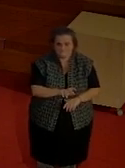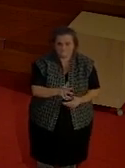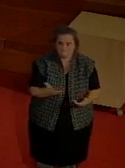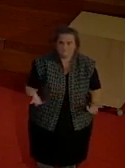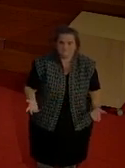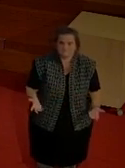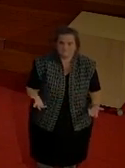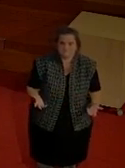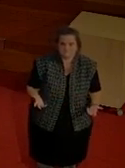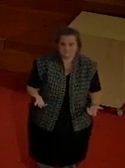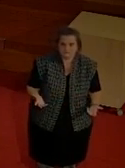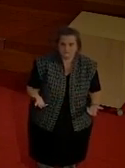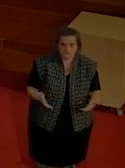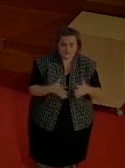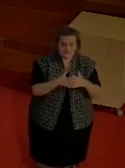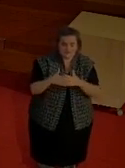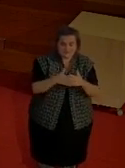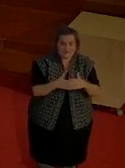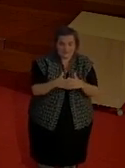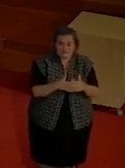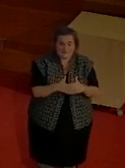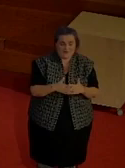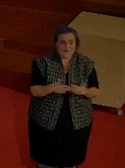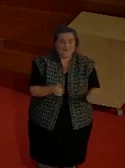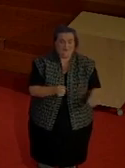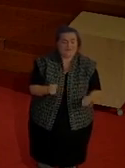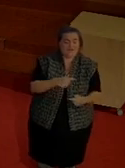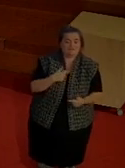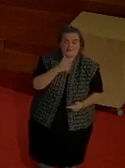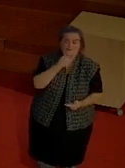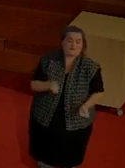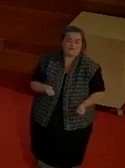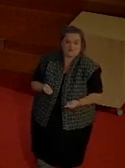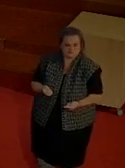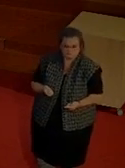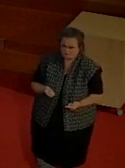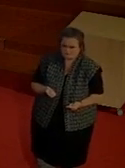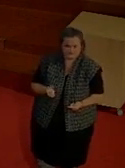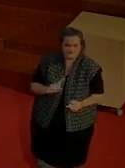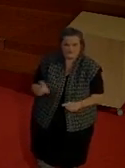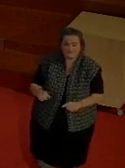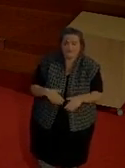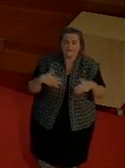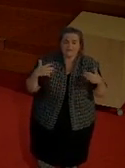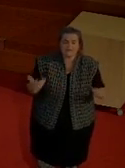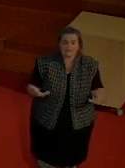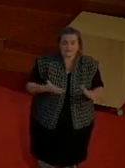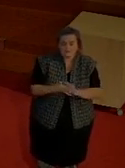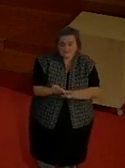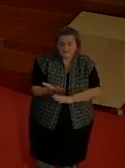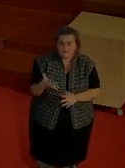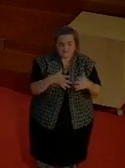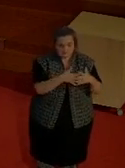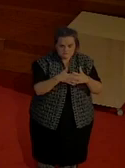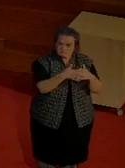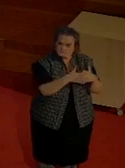podemos imaginar Estados Unidos no se lo va a poner fácil en ningún caso luego tenemos En definitiva un Estados